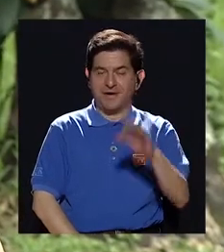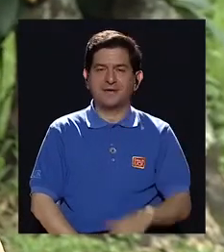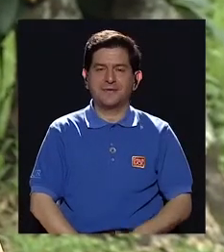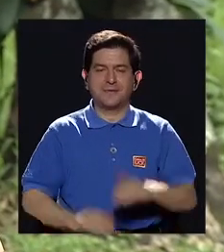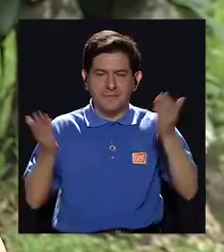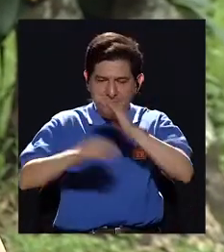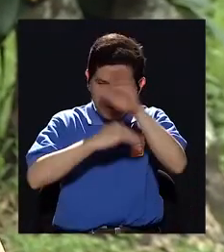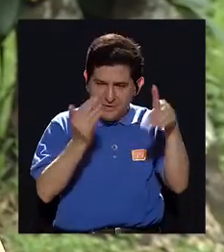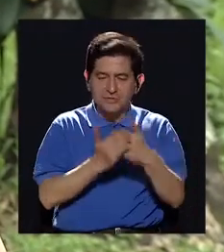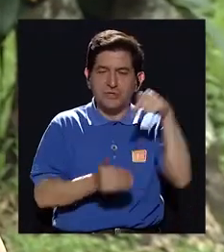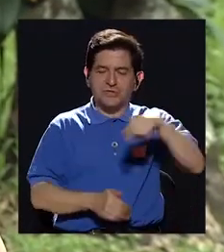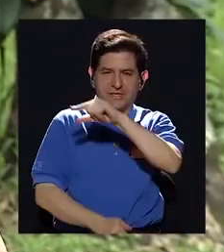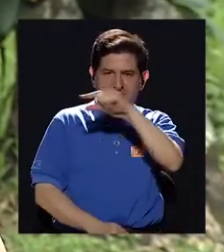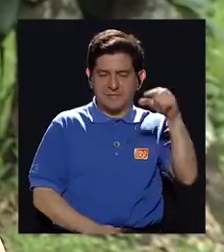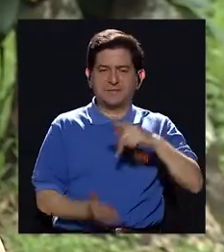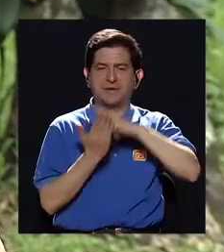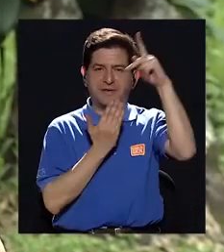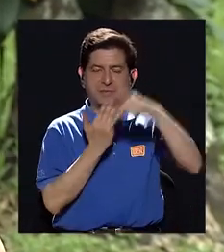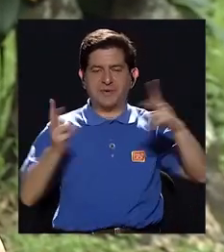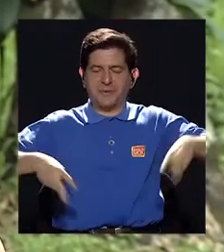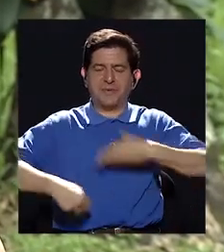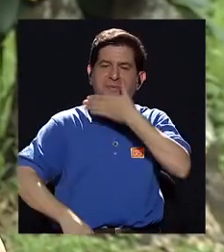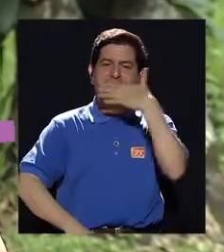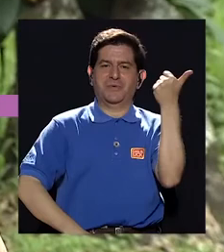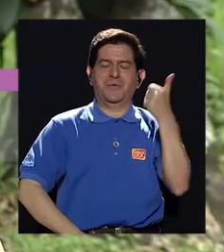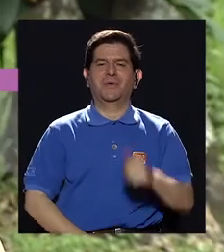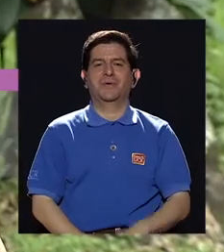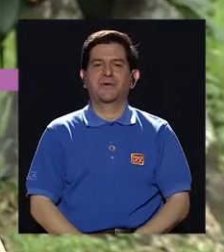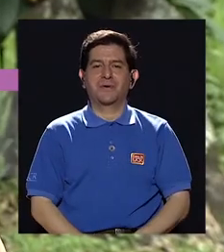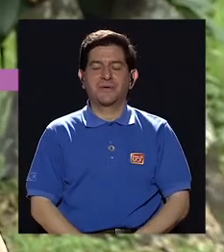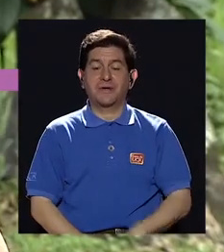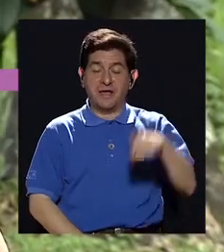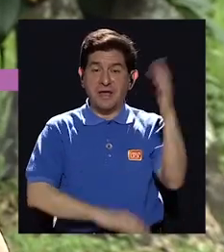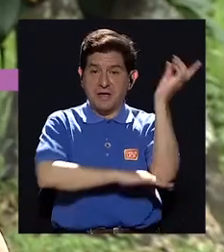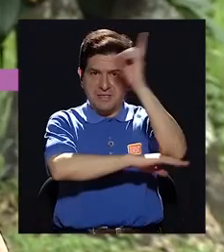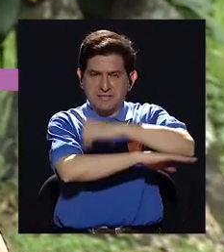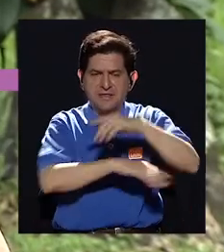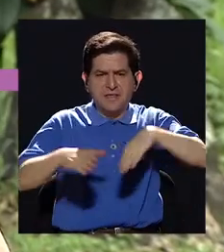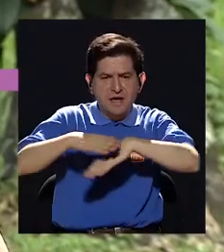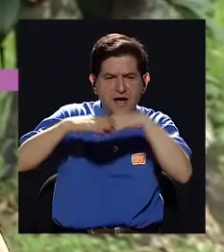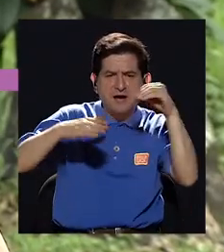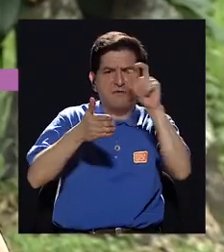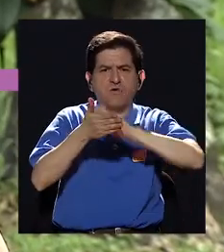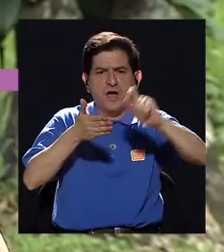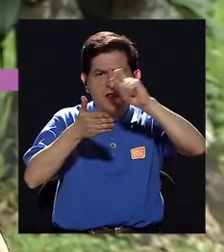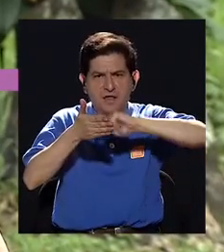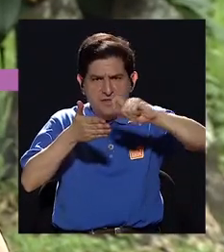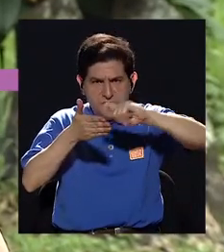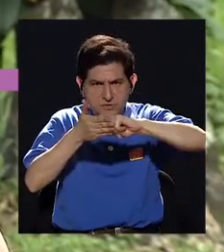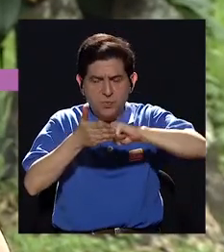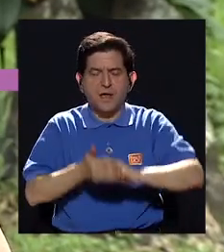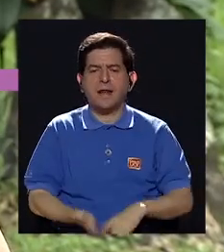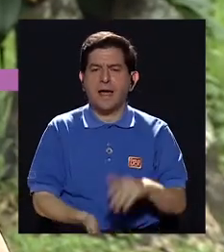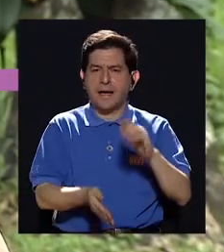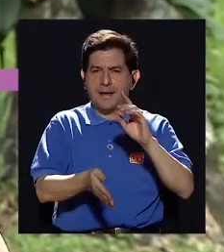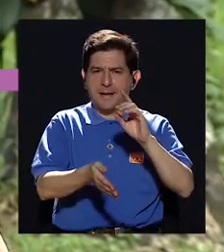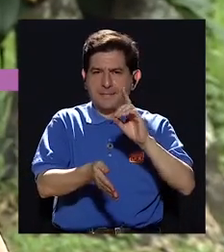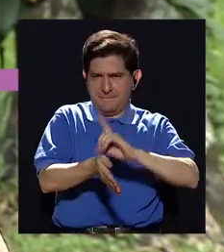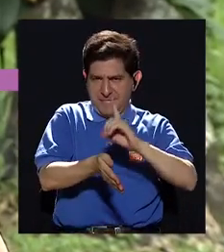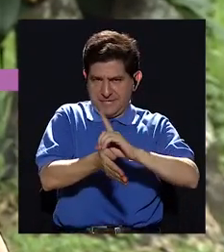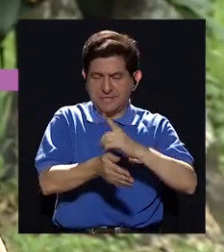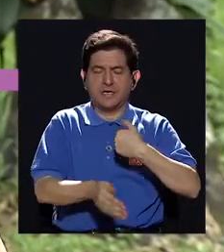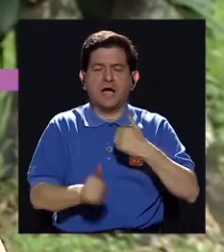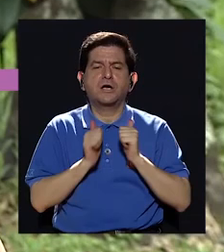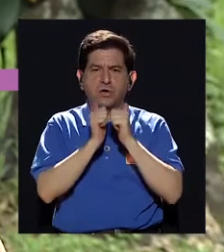¿qué tal? Bienvenidos una semana más a su programa Vivir Mejor. El día de hoy, desde las afueras de la Escuela de Medicina,